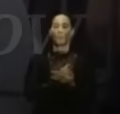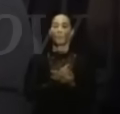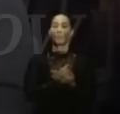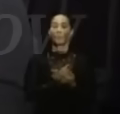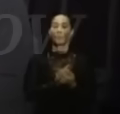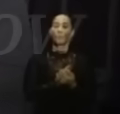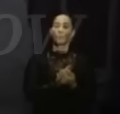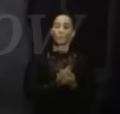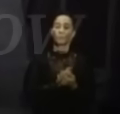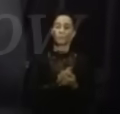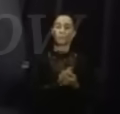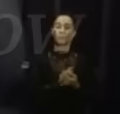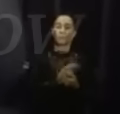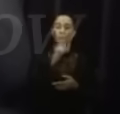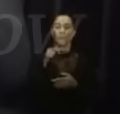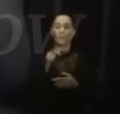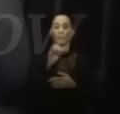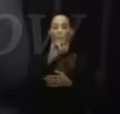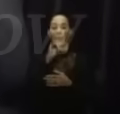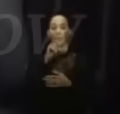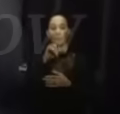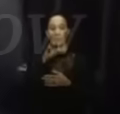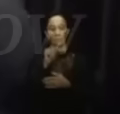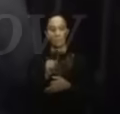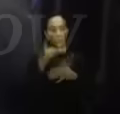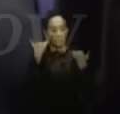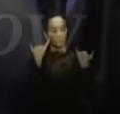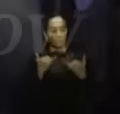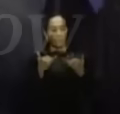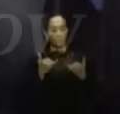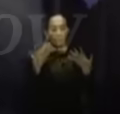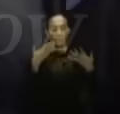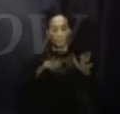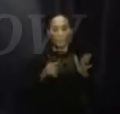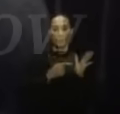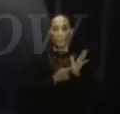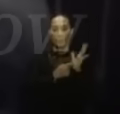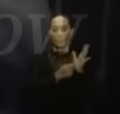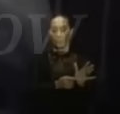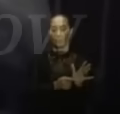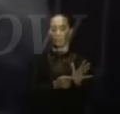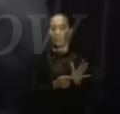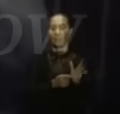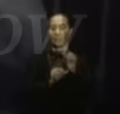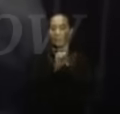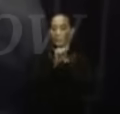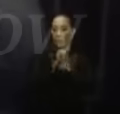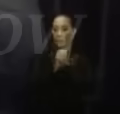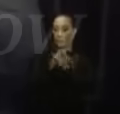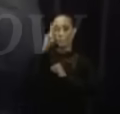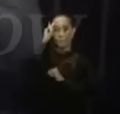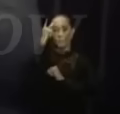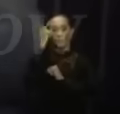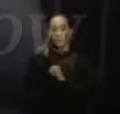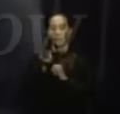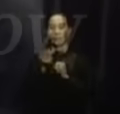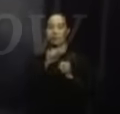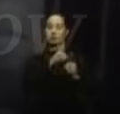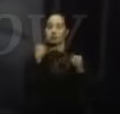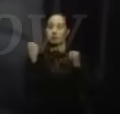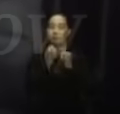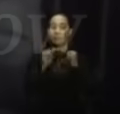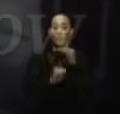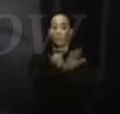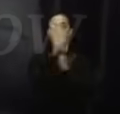semanal, es en el caso del Intran. Ahora que se surge esto en medio de la campaña política, ¿qué se hace para reforzar